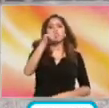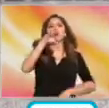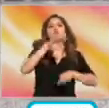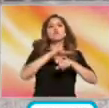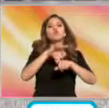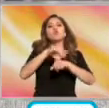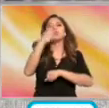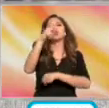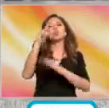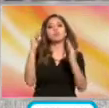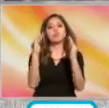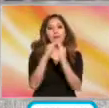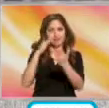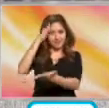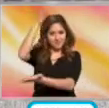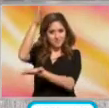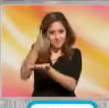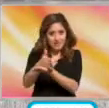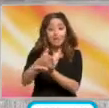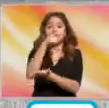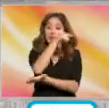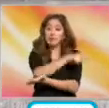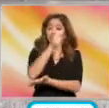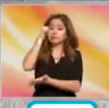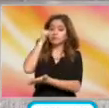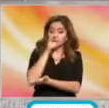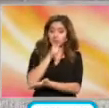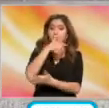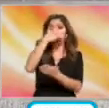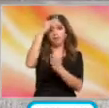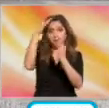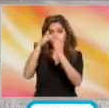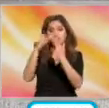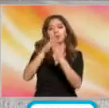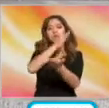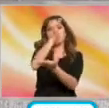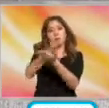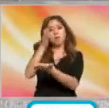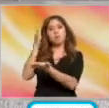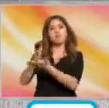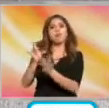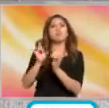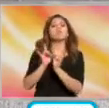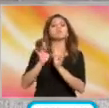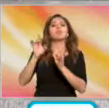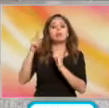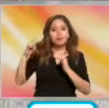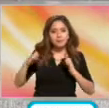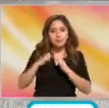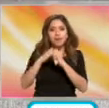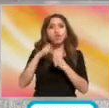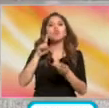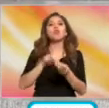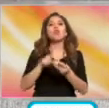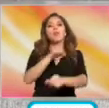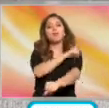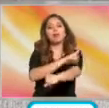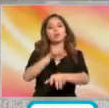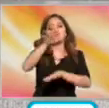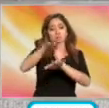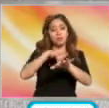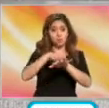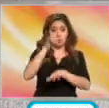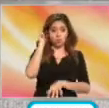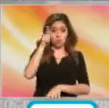en tu casa. Estas brigadas médicas que, como siempre, están cubriendo las emergencias. En esta ocasión, en la delegación Tlalpan, usted no puede